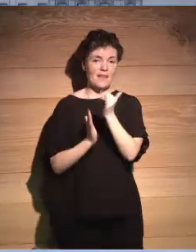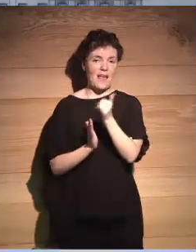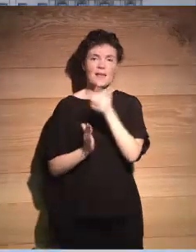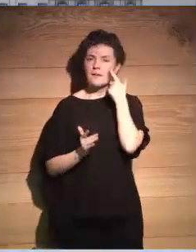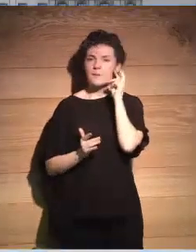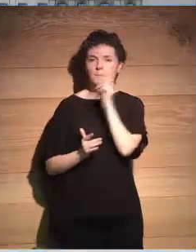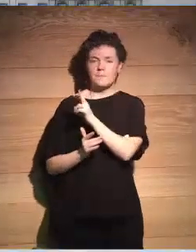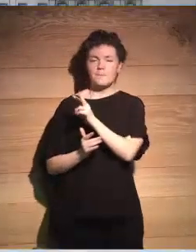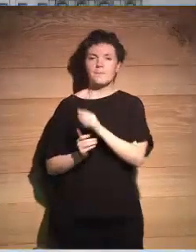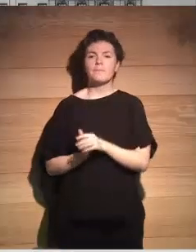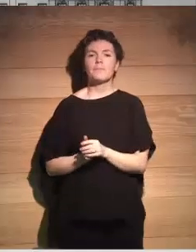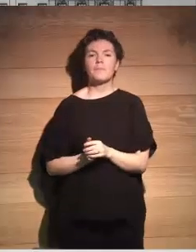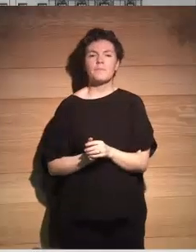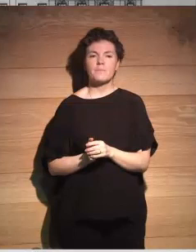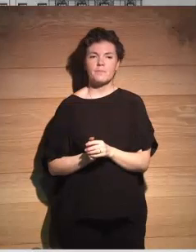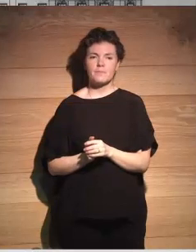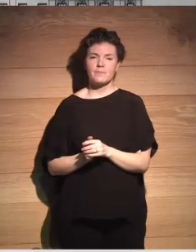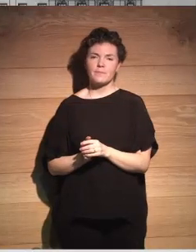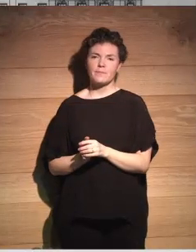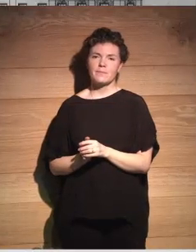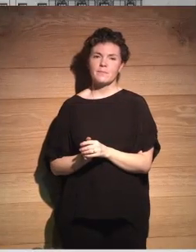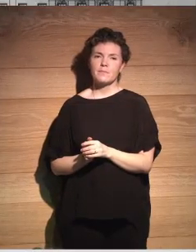Aquí tenemos un